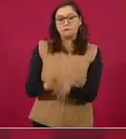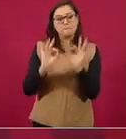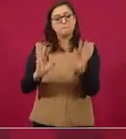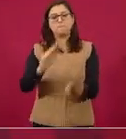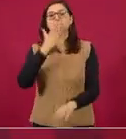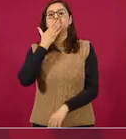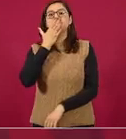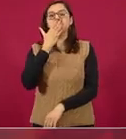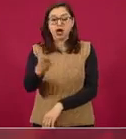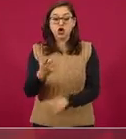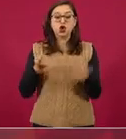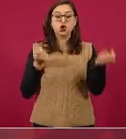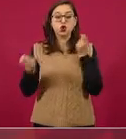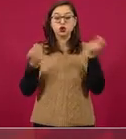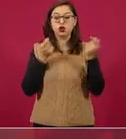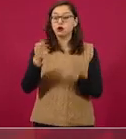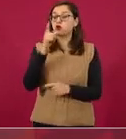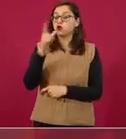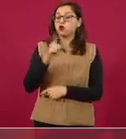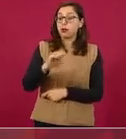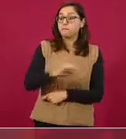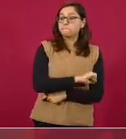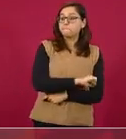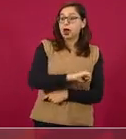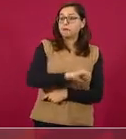precios de la luz,